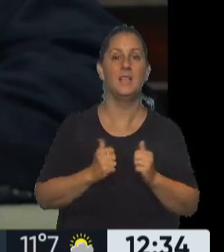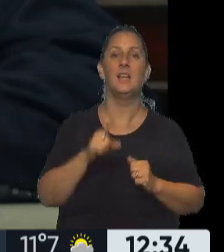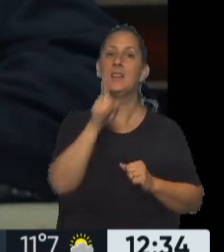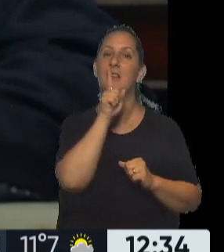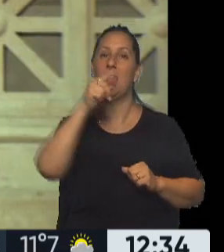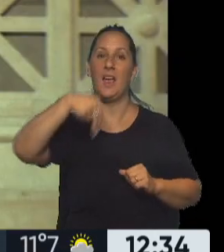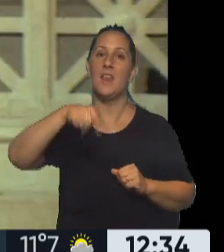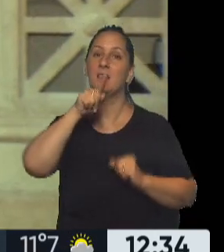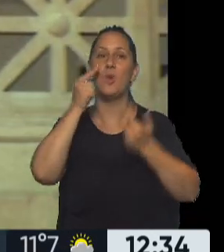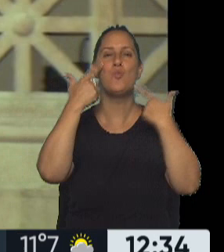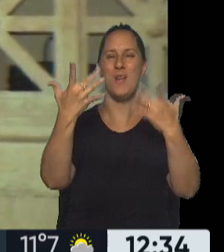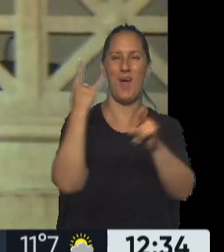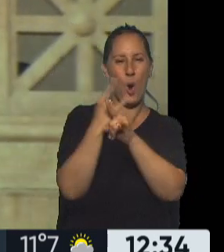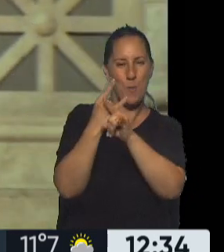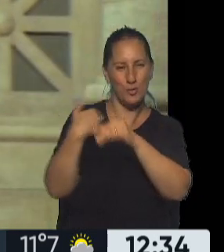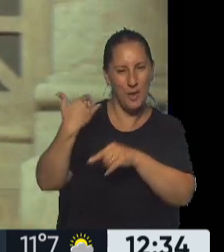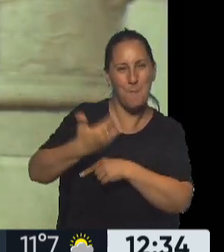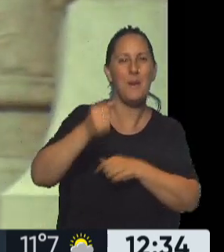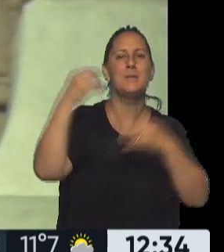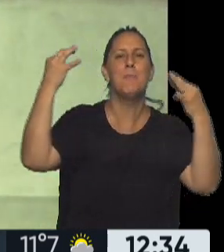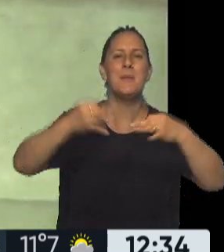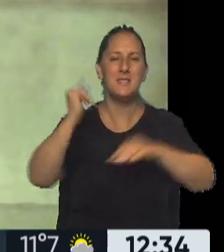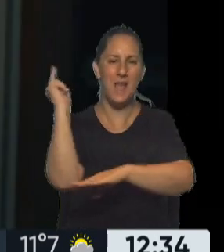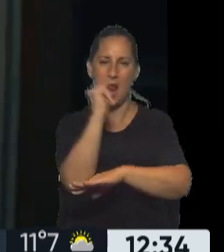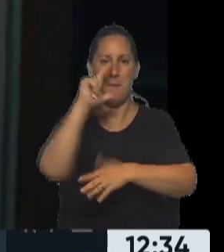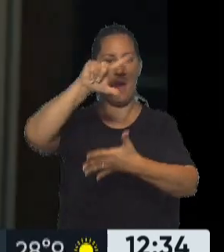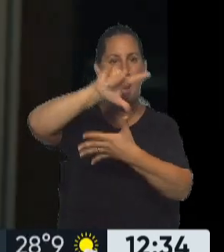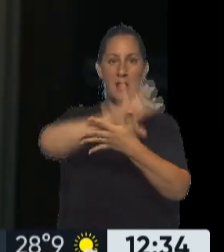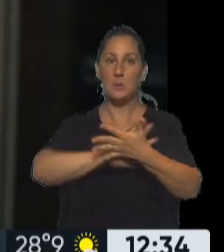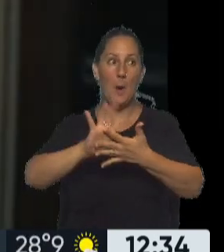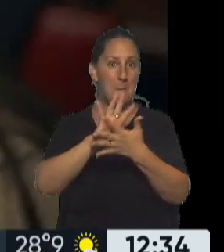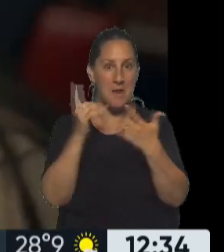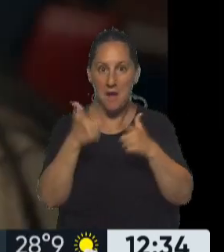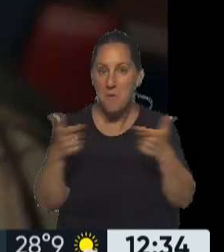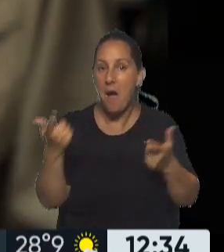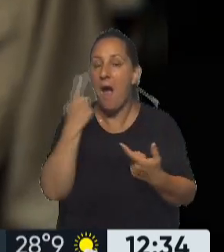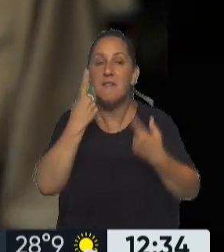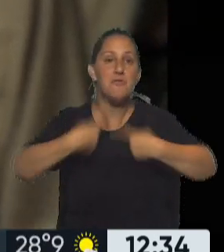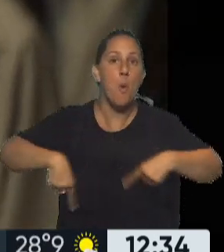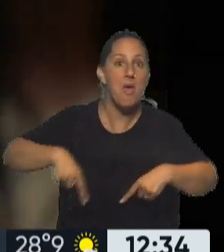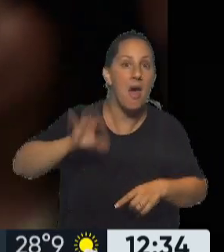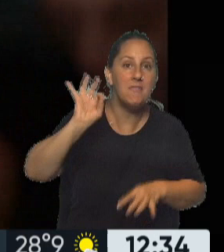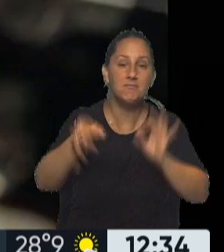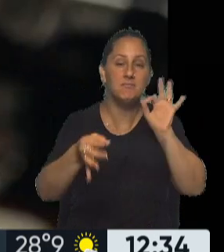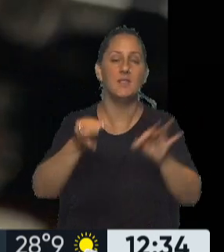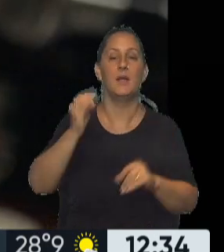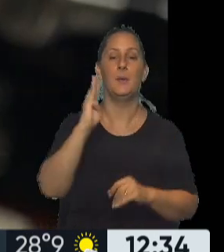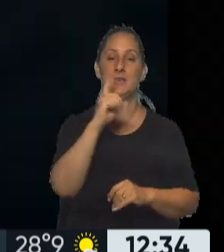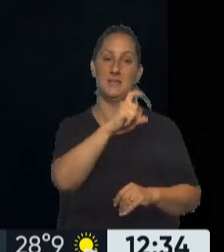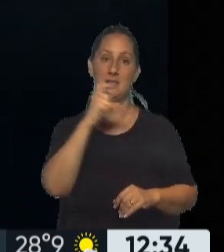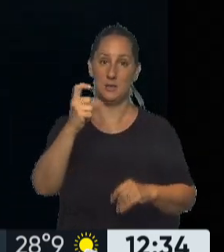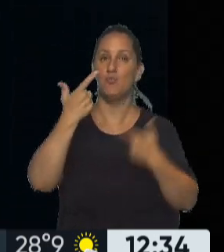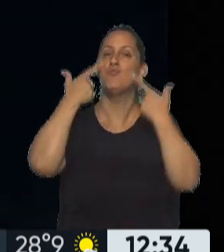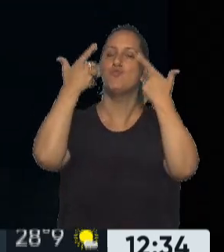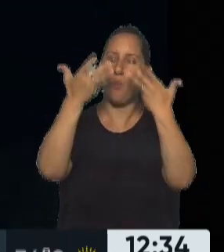TNT como es la tradicional para Latinoamérica, así que bueno, veremos cómo nos vamos enterando de las novedades. La NBC sí vuelve a